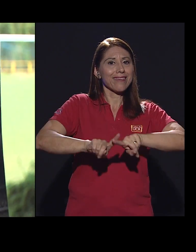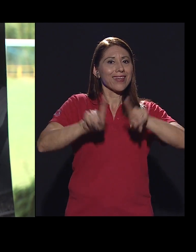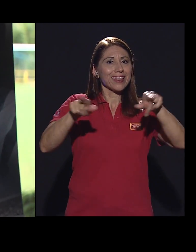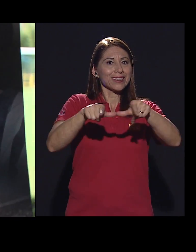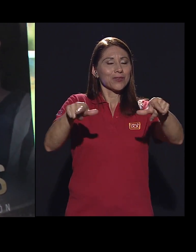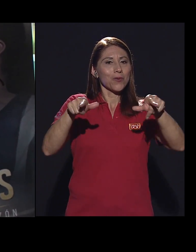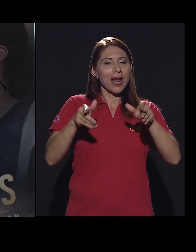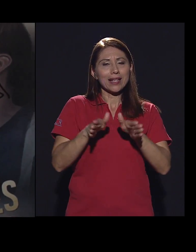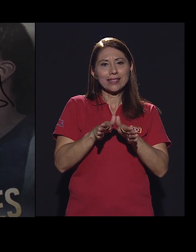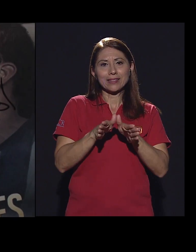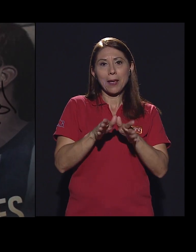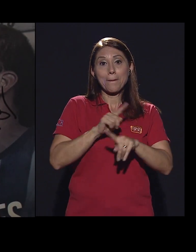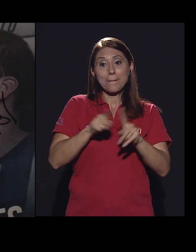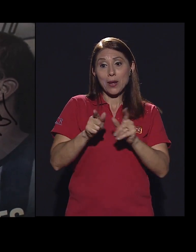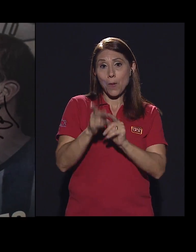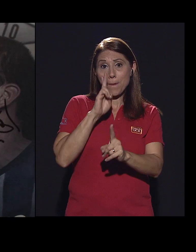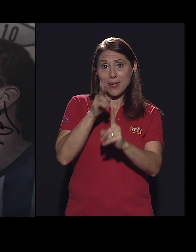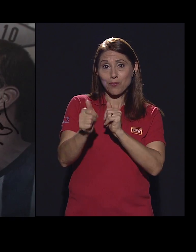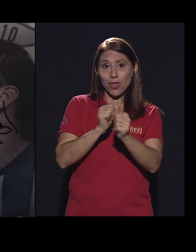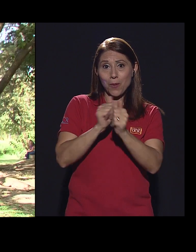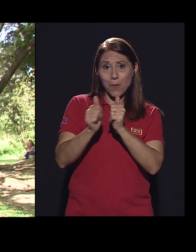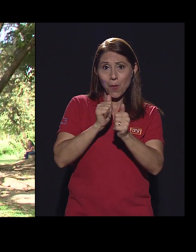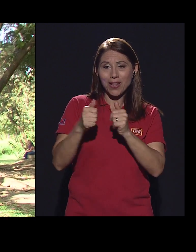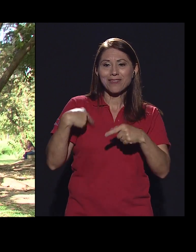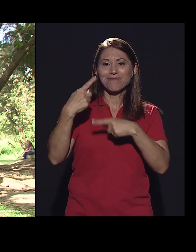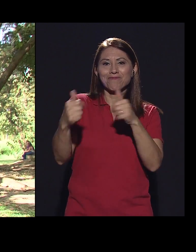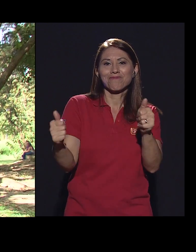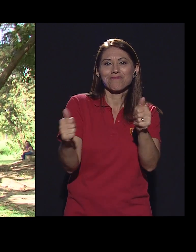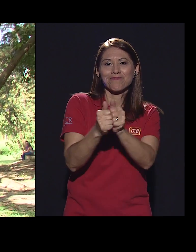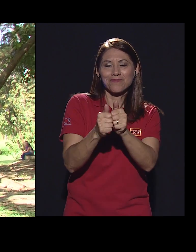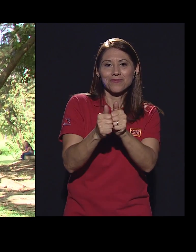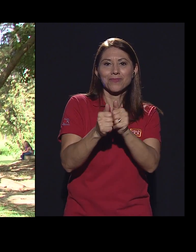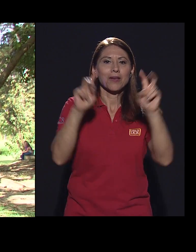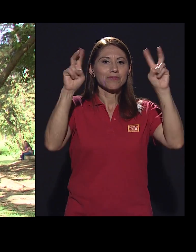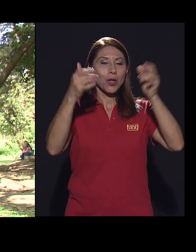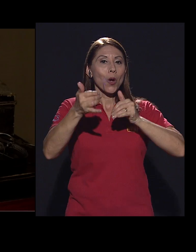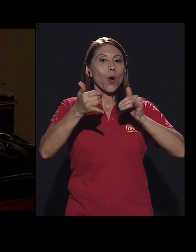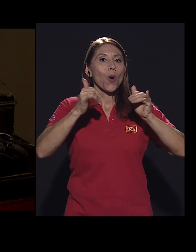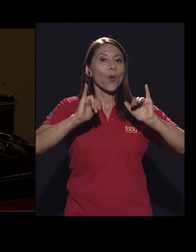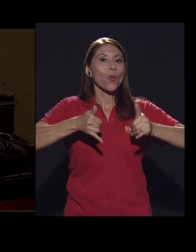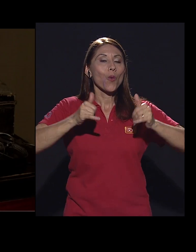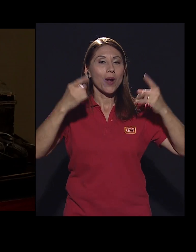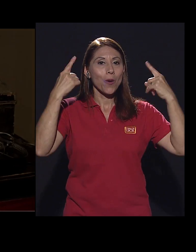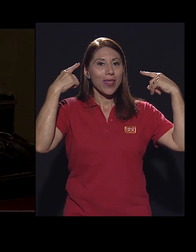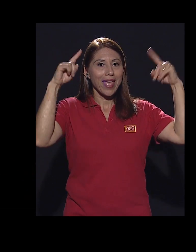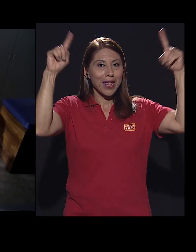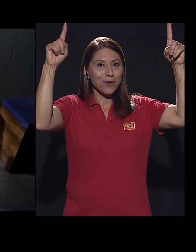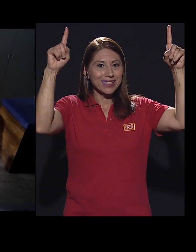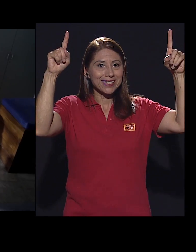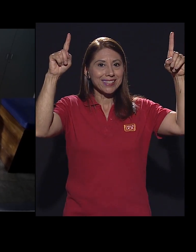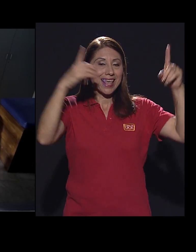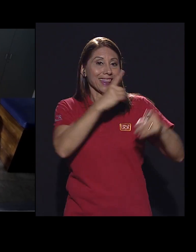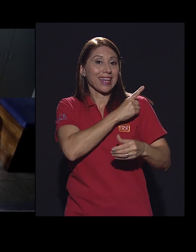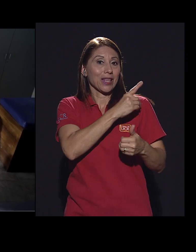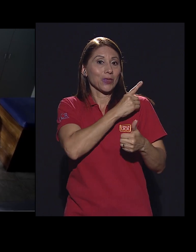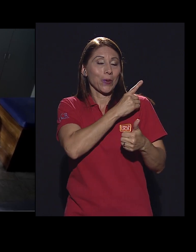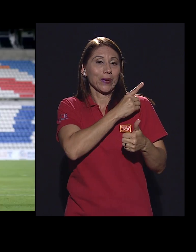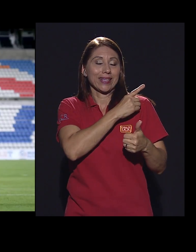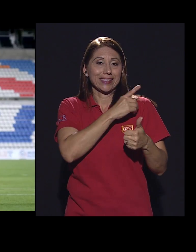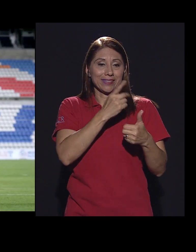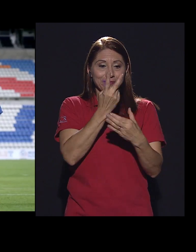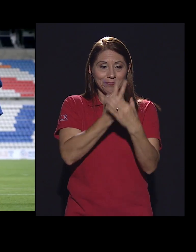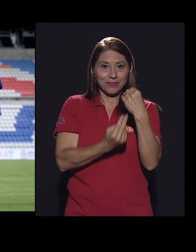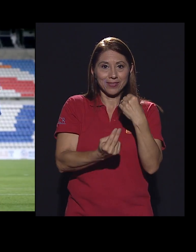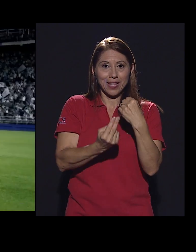deporte se encargaría de reunirlos más adelante. Juego de Héroes, la película de los directores Camilo Abadía y Pedro Álvarez, narra